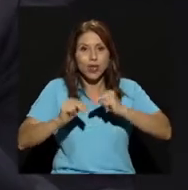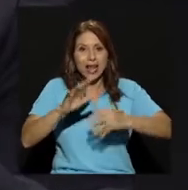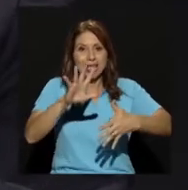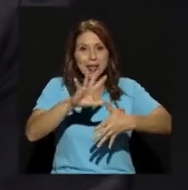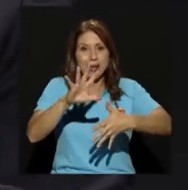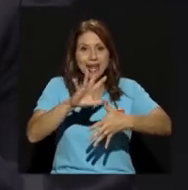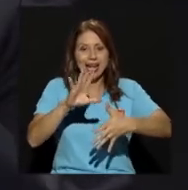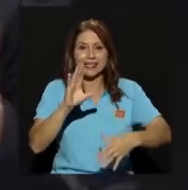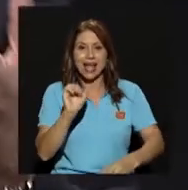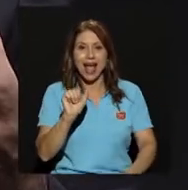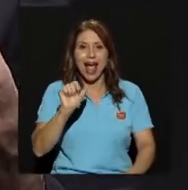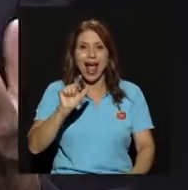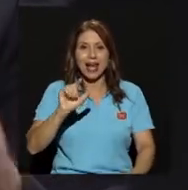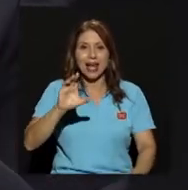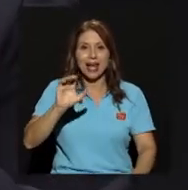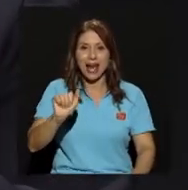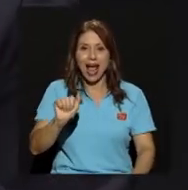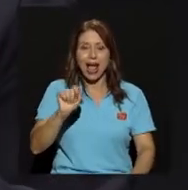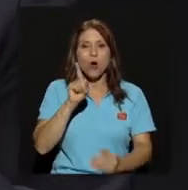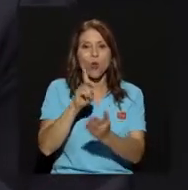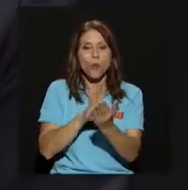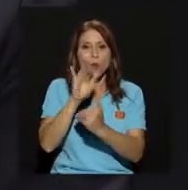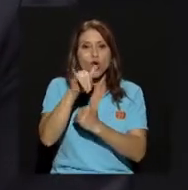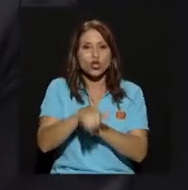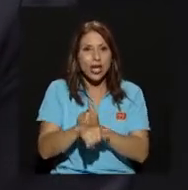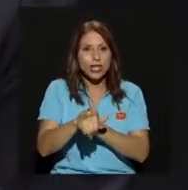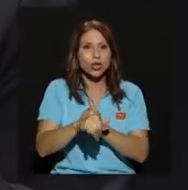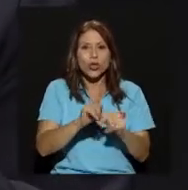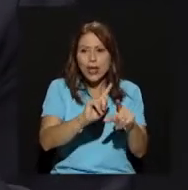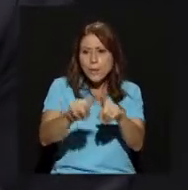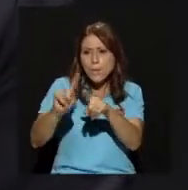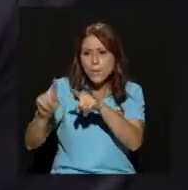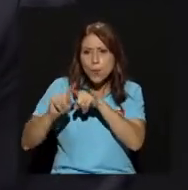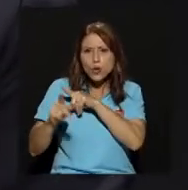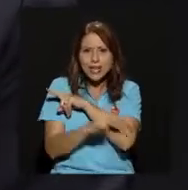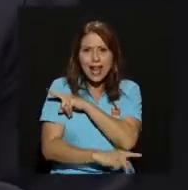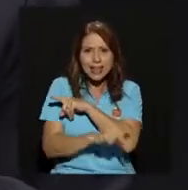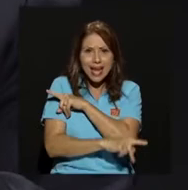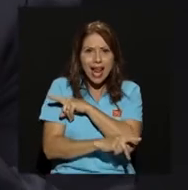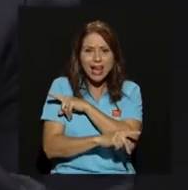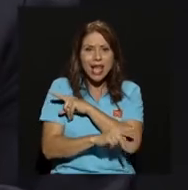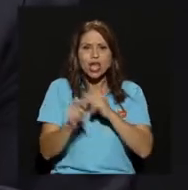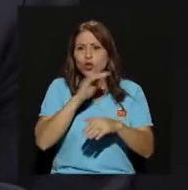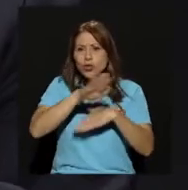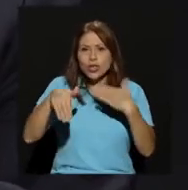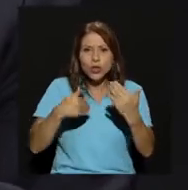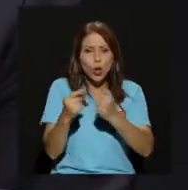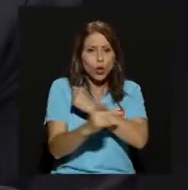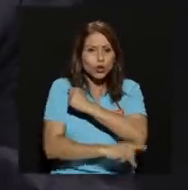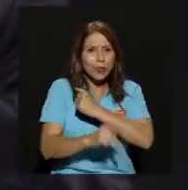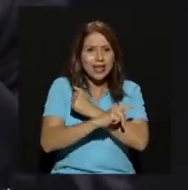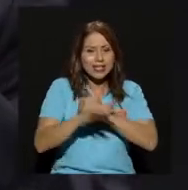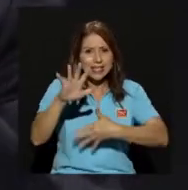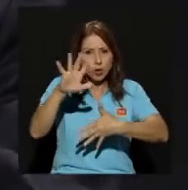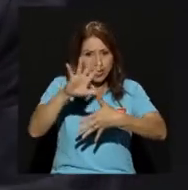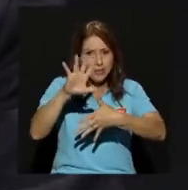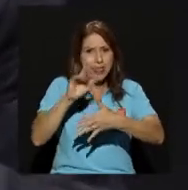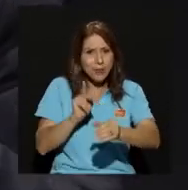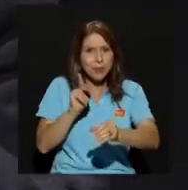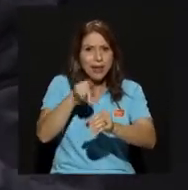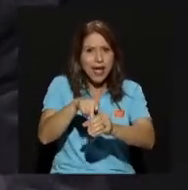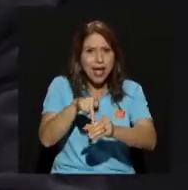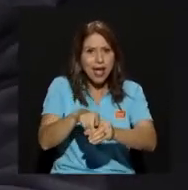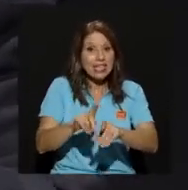del alca un proyecto de carácter multilateral donde van a participar todos los países del continente americano que sin embargo